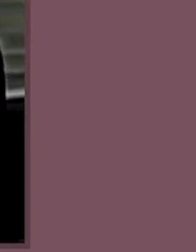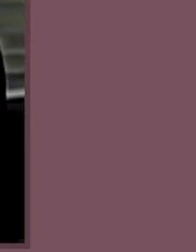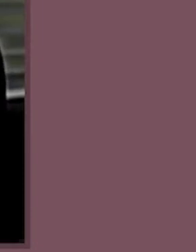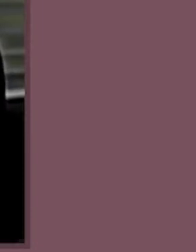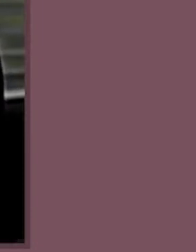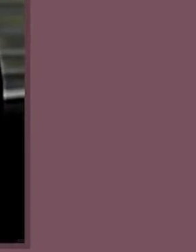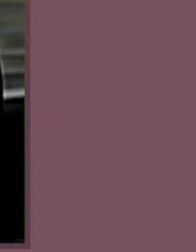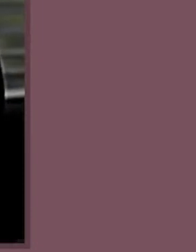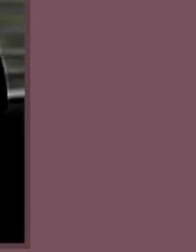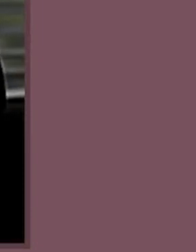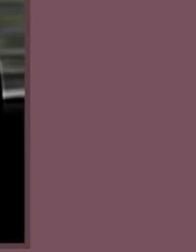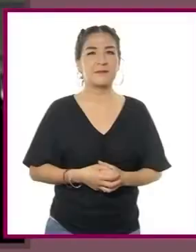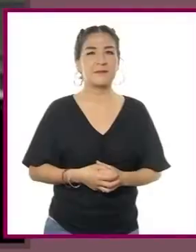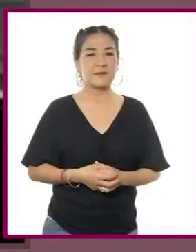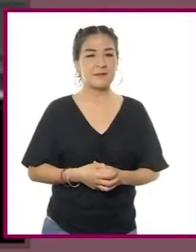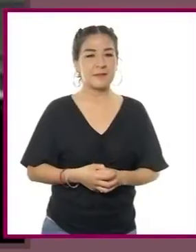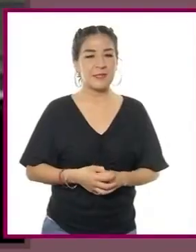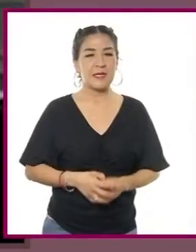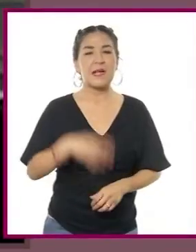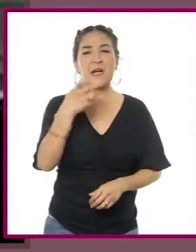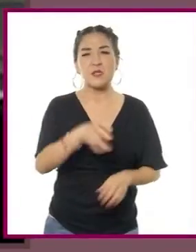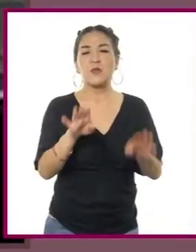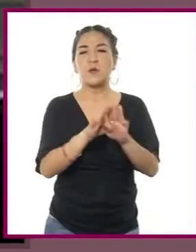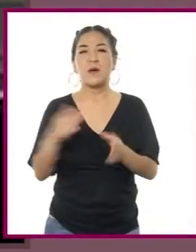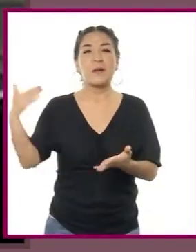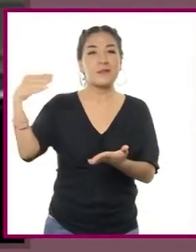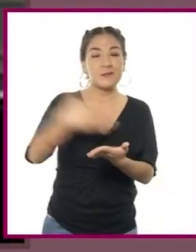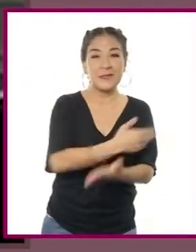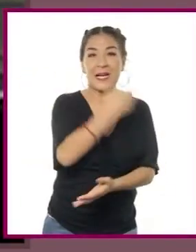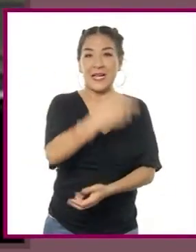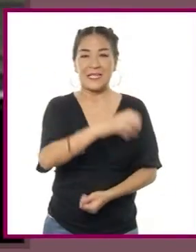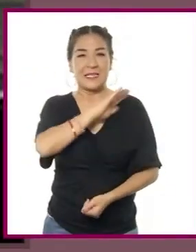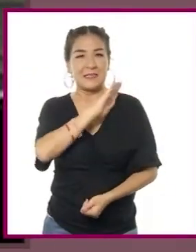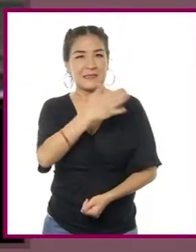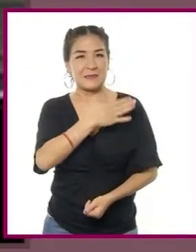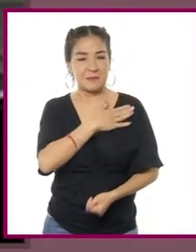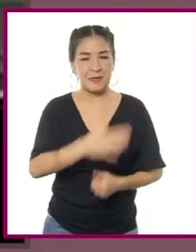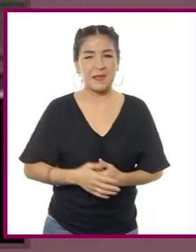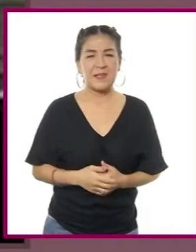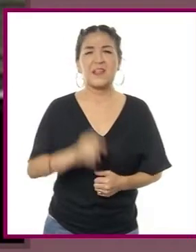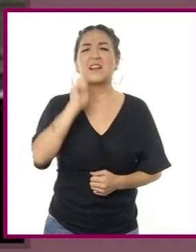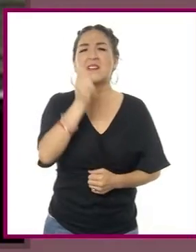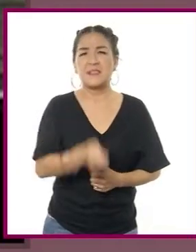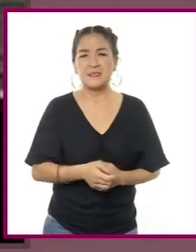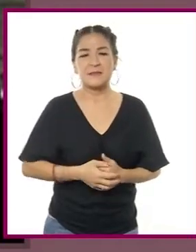Una consecuencia inmediata de la llegada de los españoles, que es